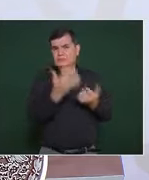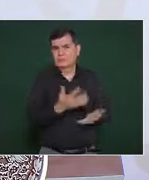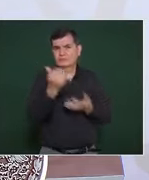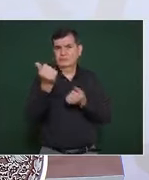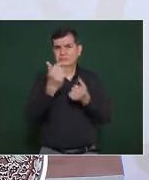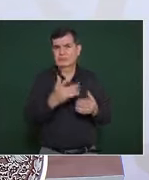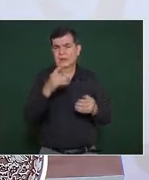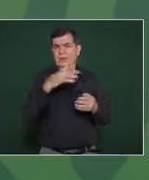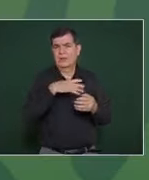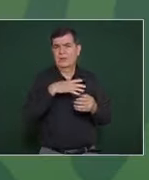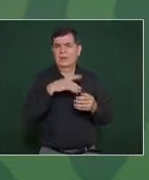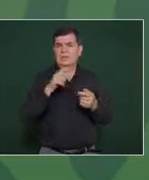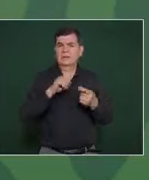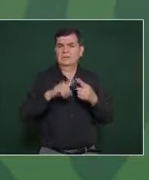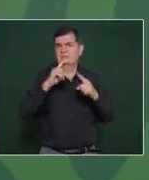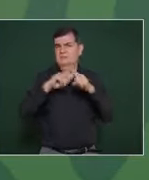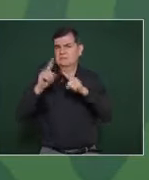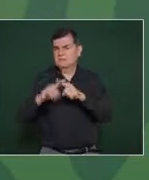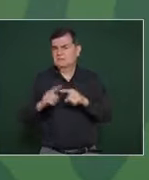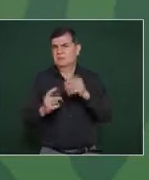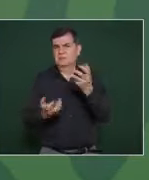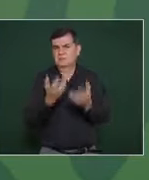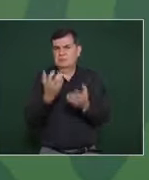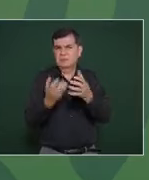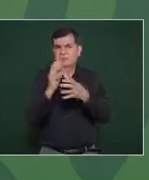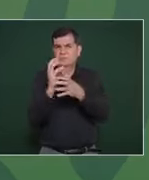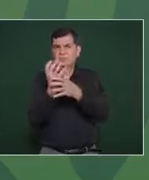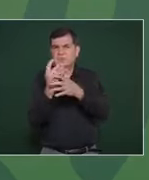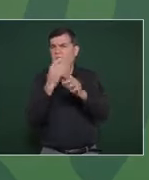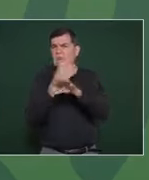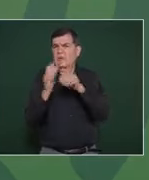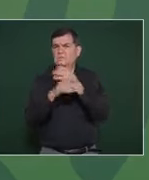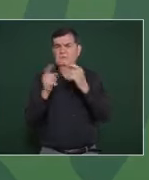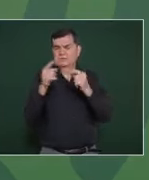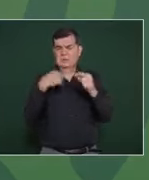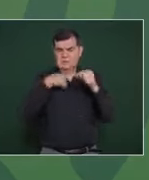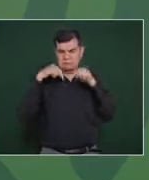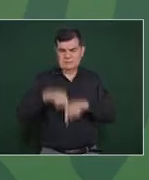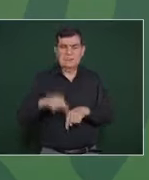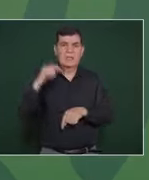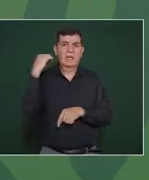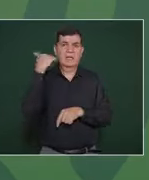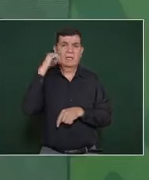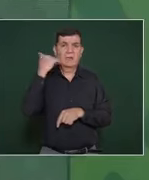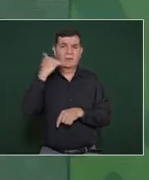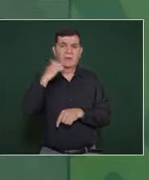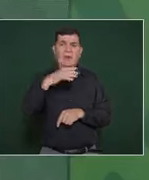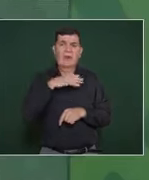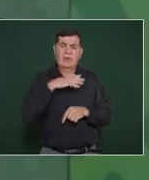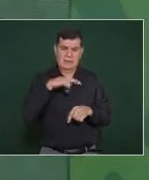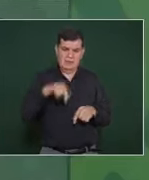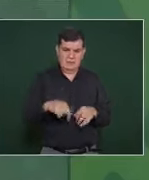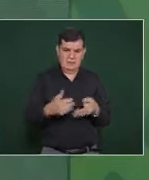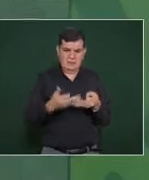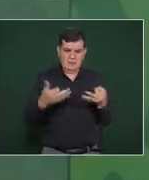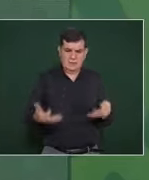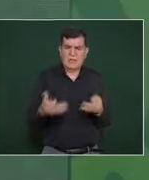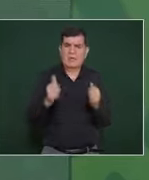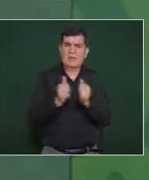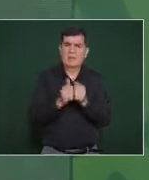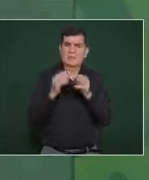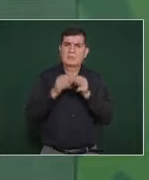esa carga de electrodomésticos hasta Acapulco, se hace por tierra y se hace por